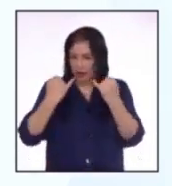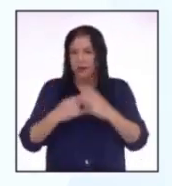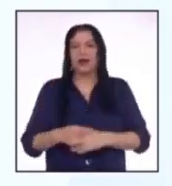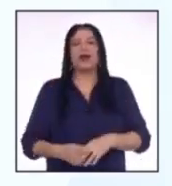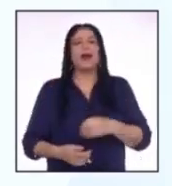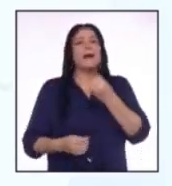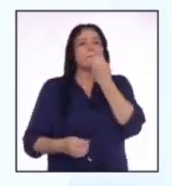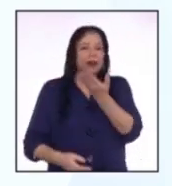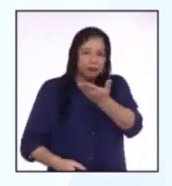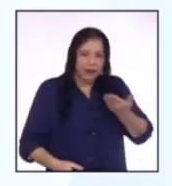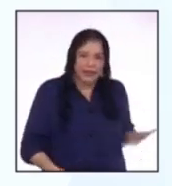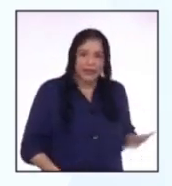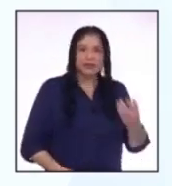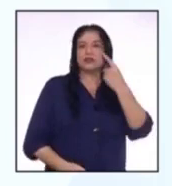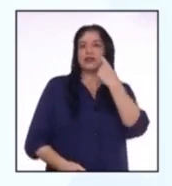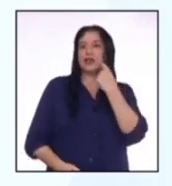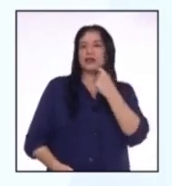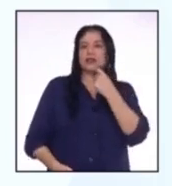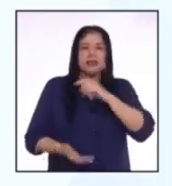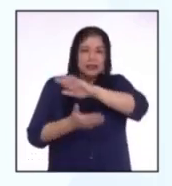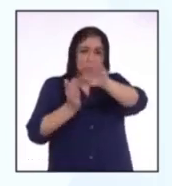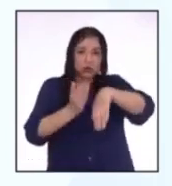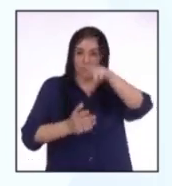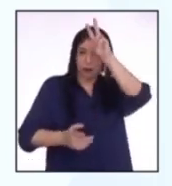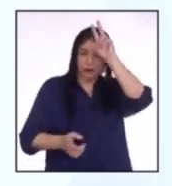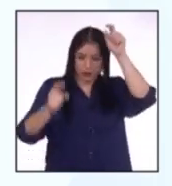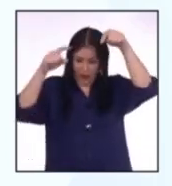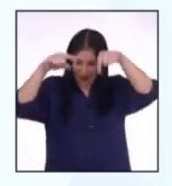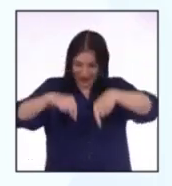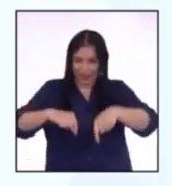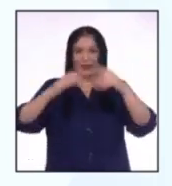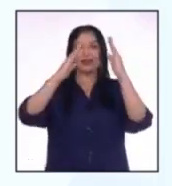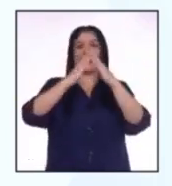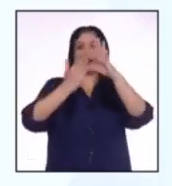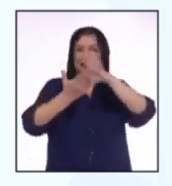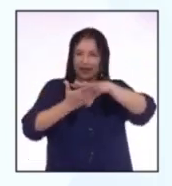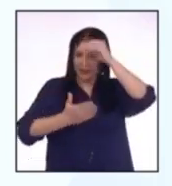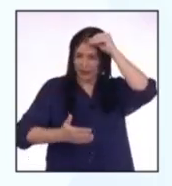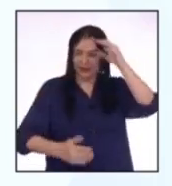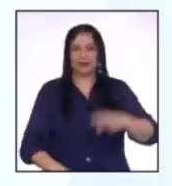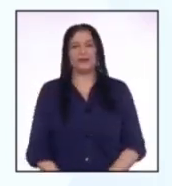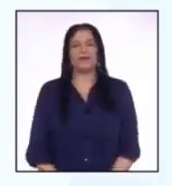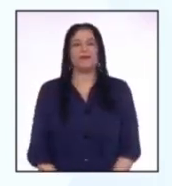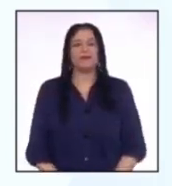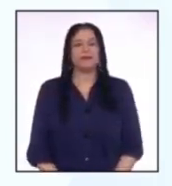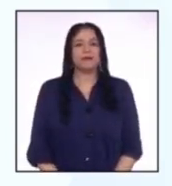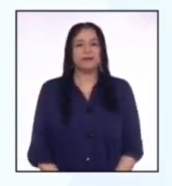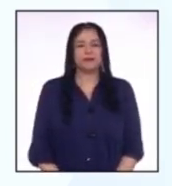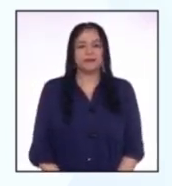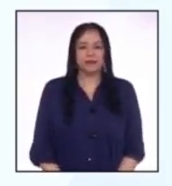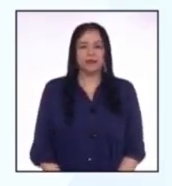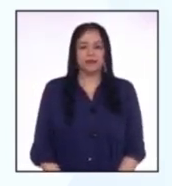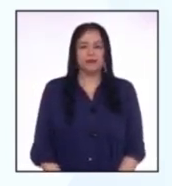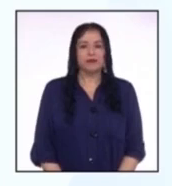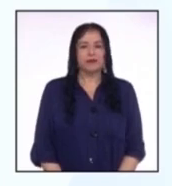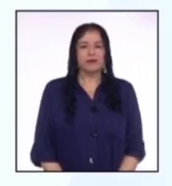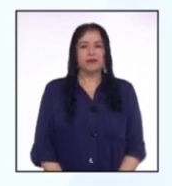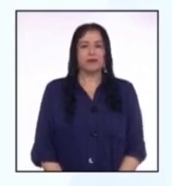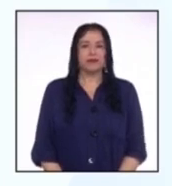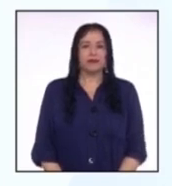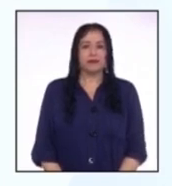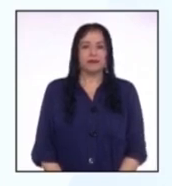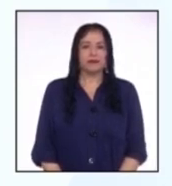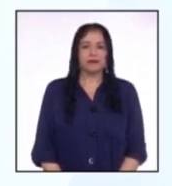miami y giramos a menos de una semana y tiene y a todo el cuerpo años